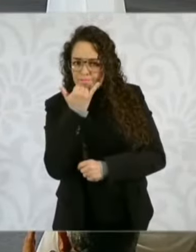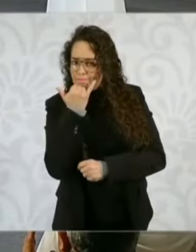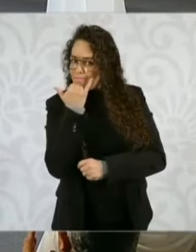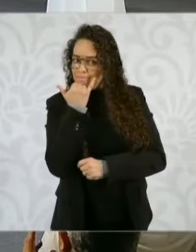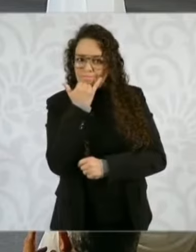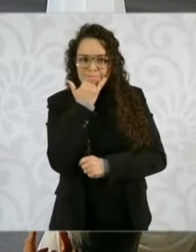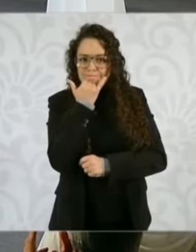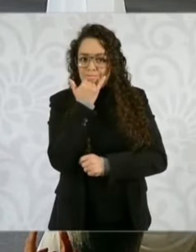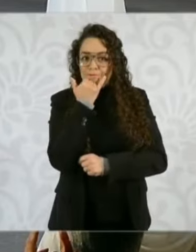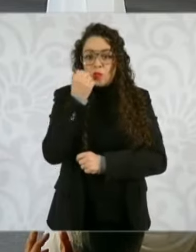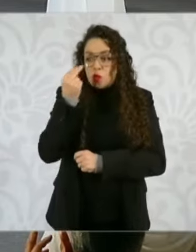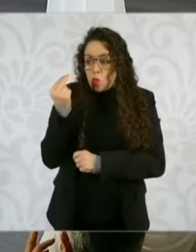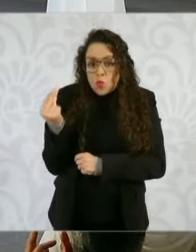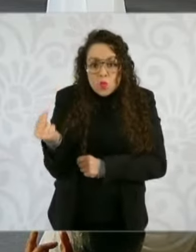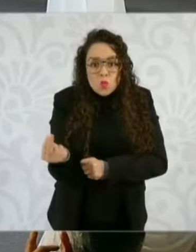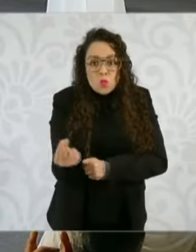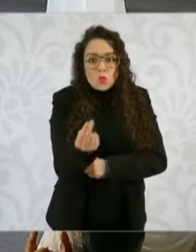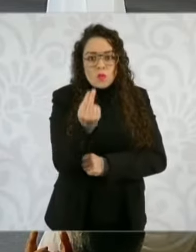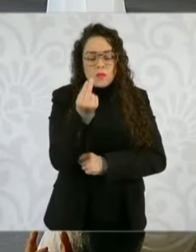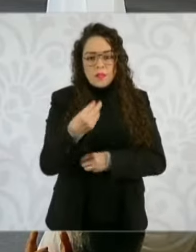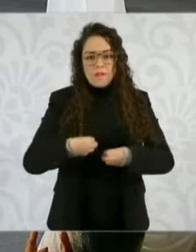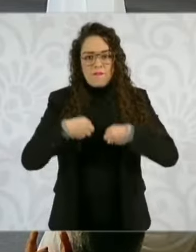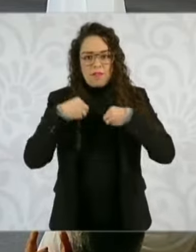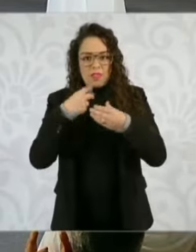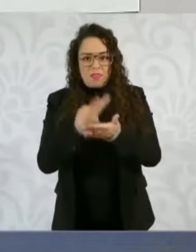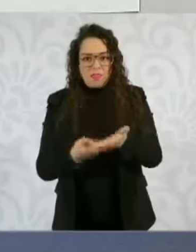humo. Usted tiene una doble vida.